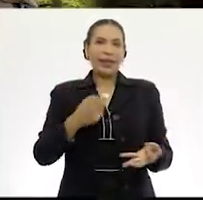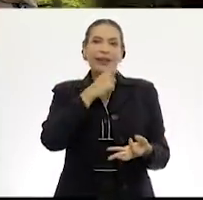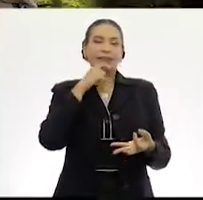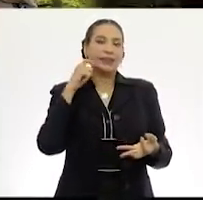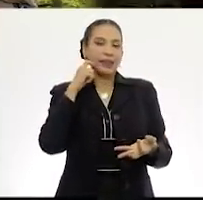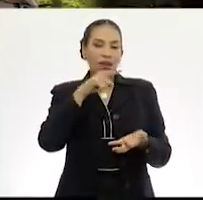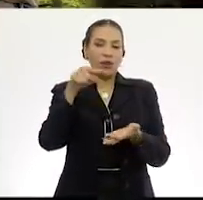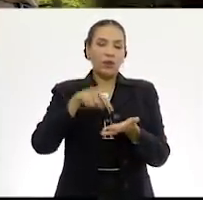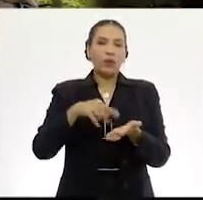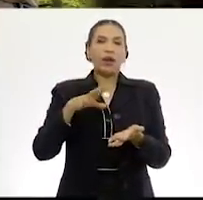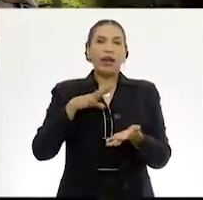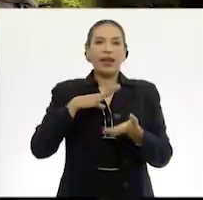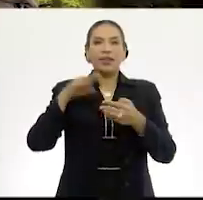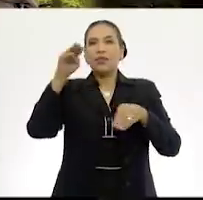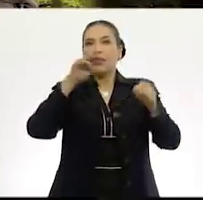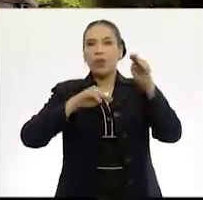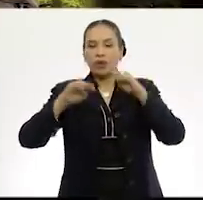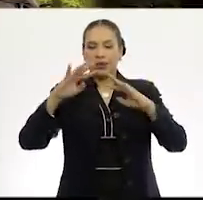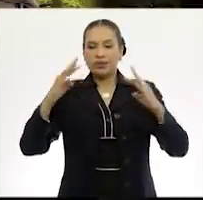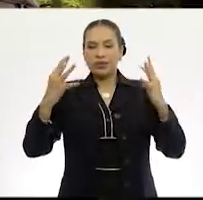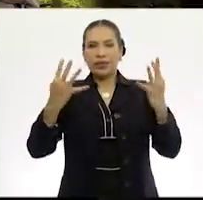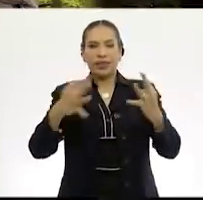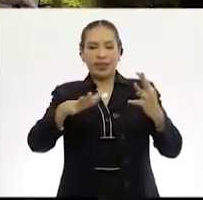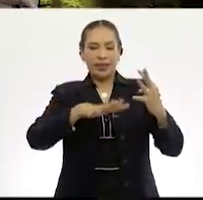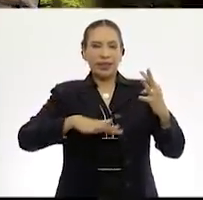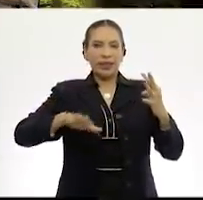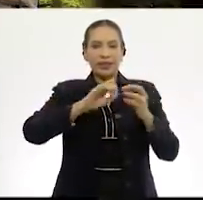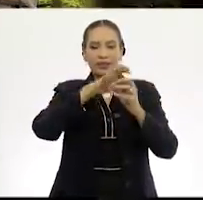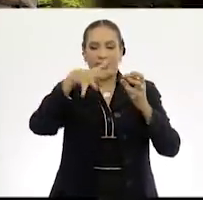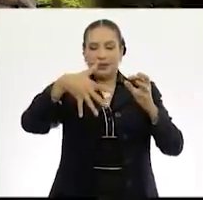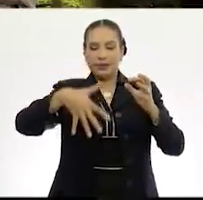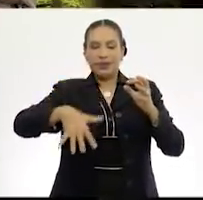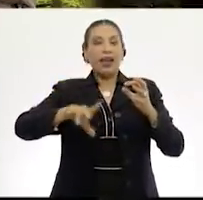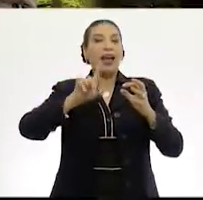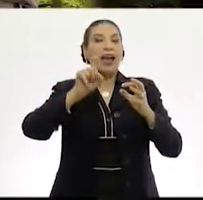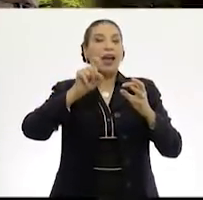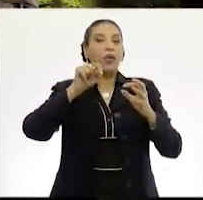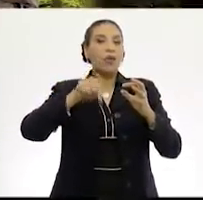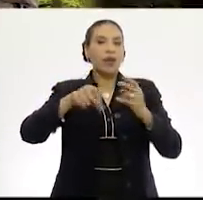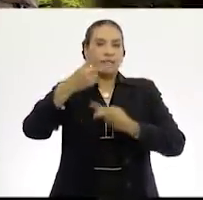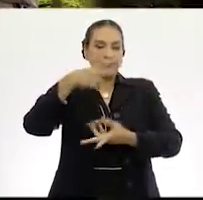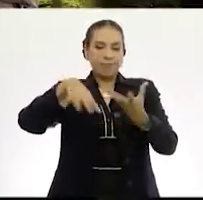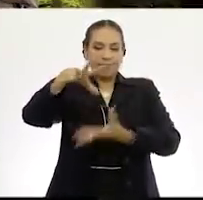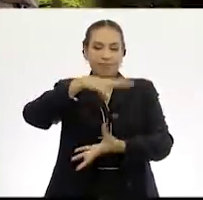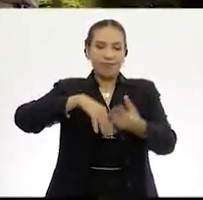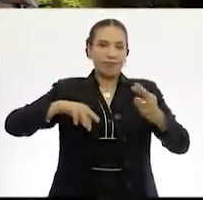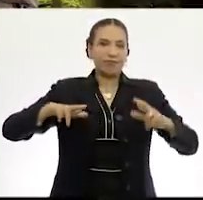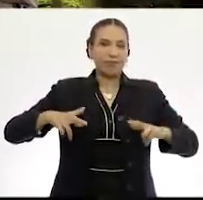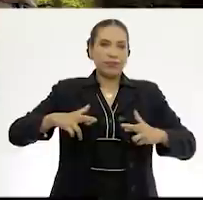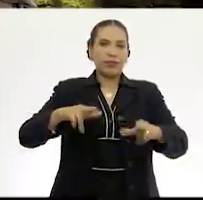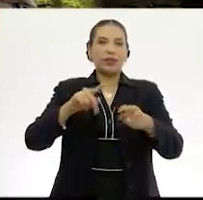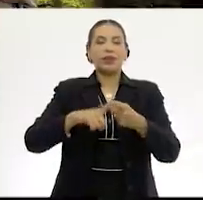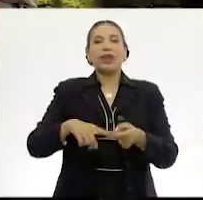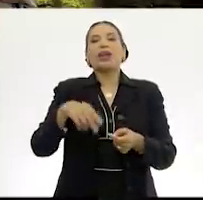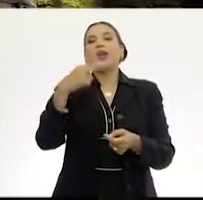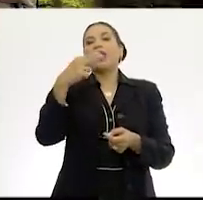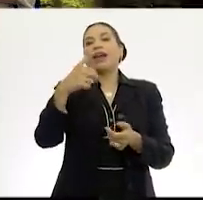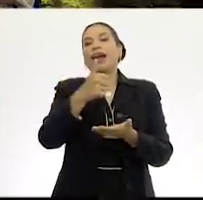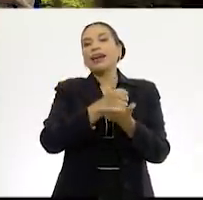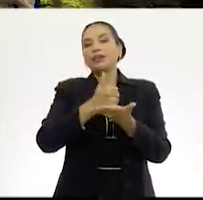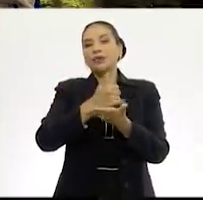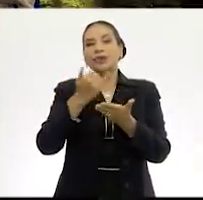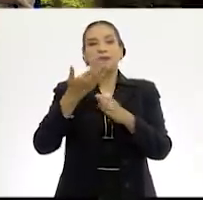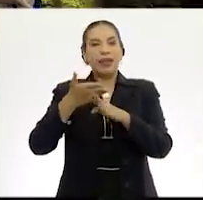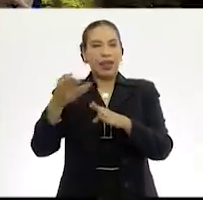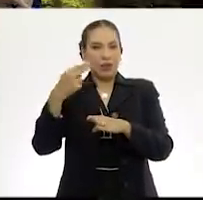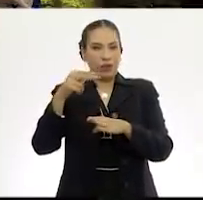el lugar está rodeado de montañas por las que escurre el agua que alimenta a los ríos Azul y Blanco, lo que